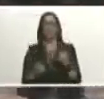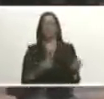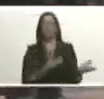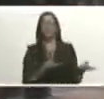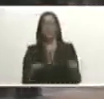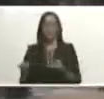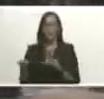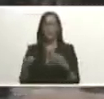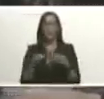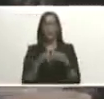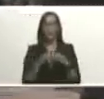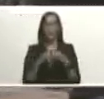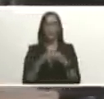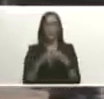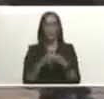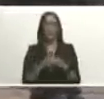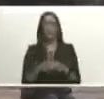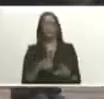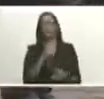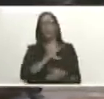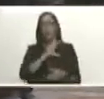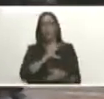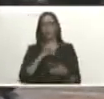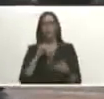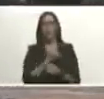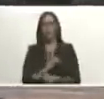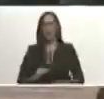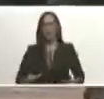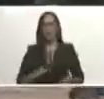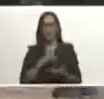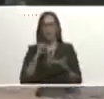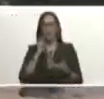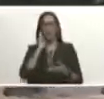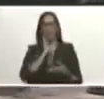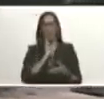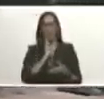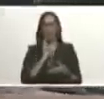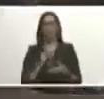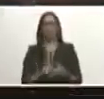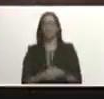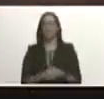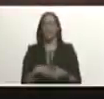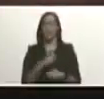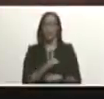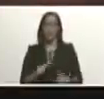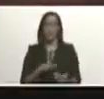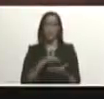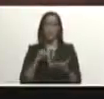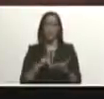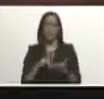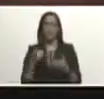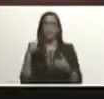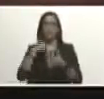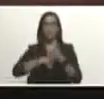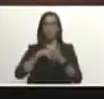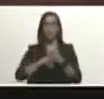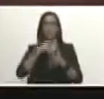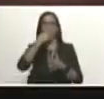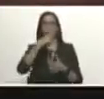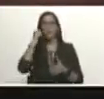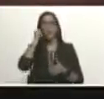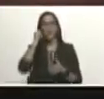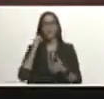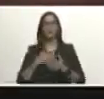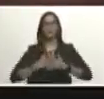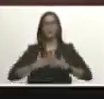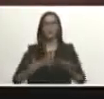de comando de la Guardia Nacional Bolivariana, templo del Guardia Nacional Combatiente, donde convergen los hombres y mujeres que le rinden